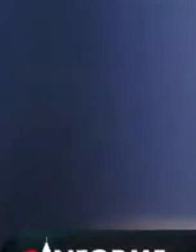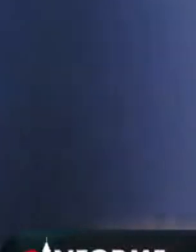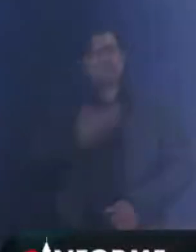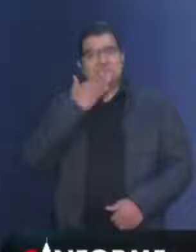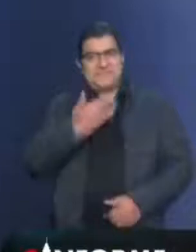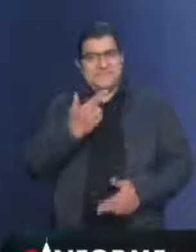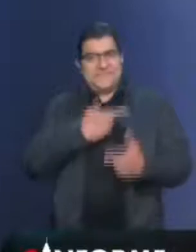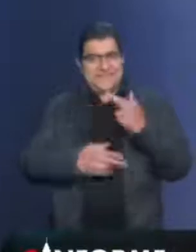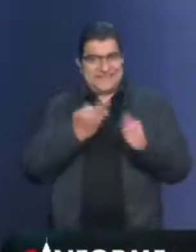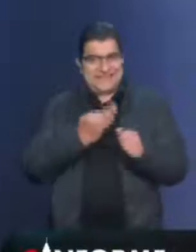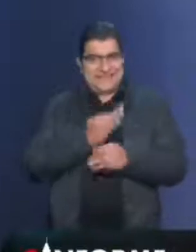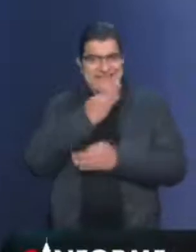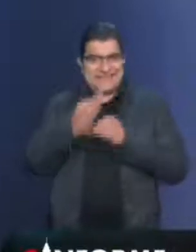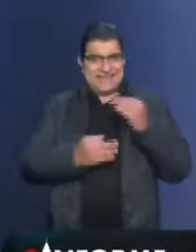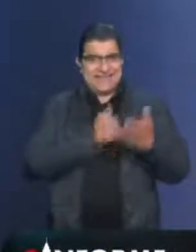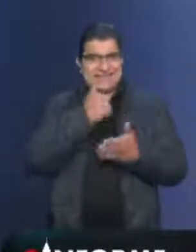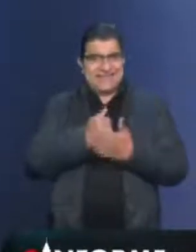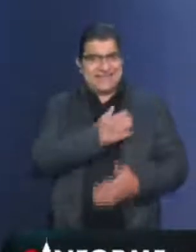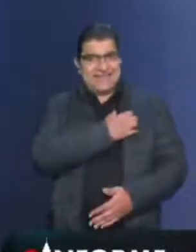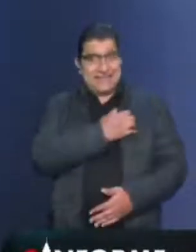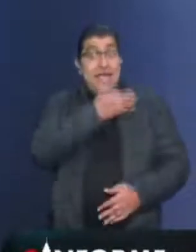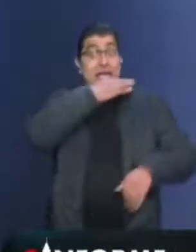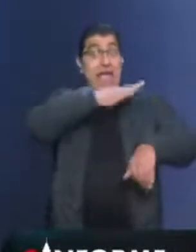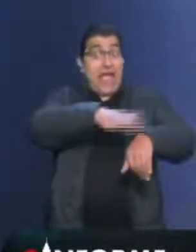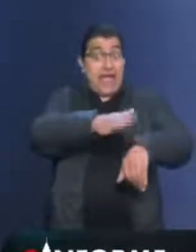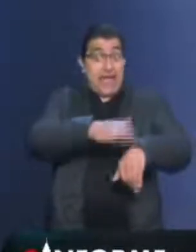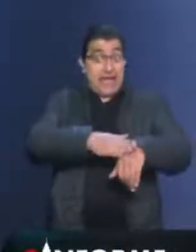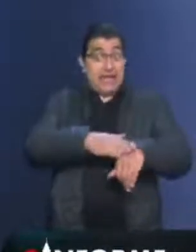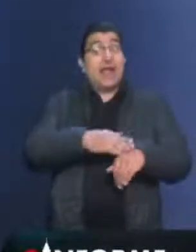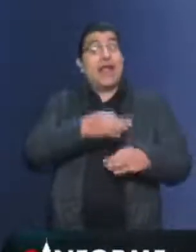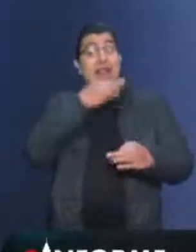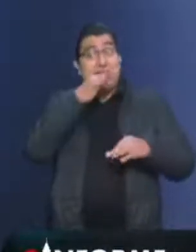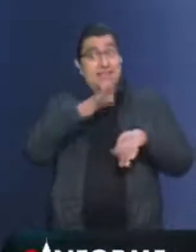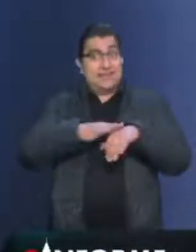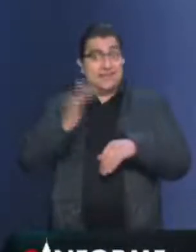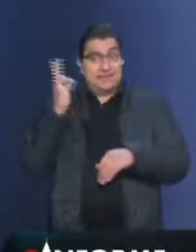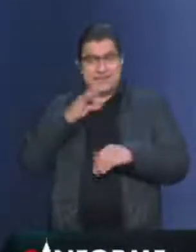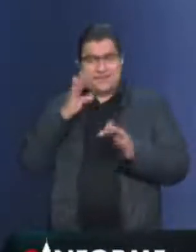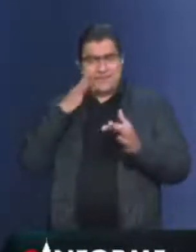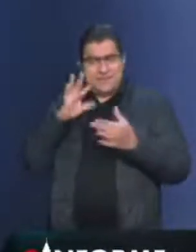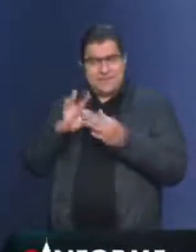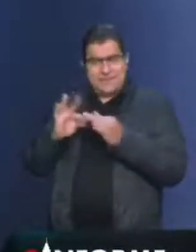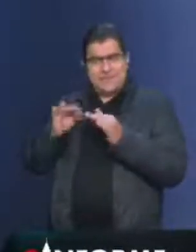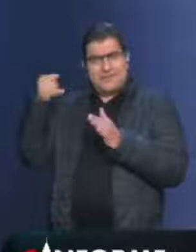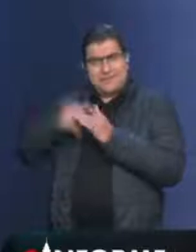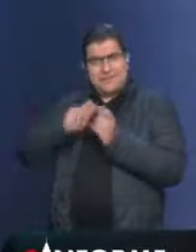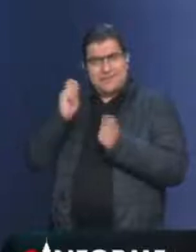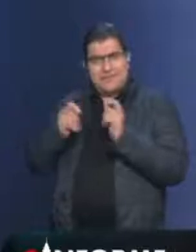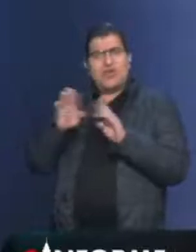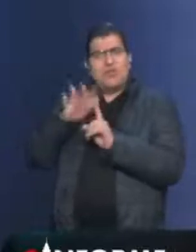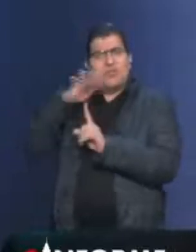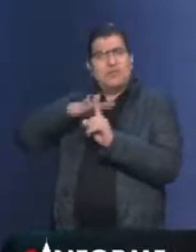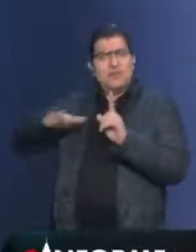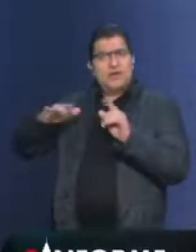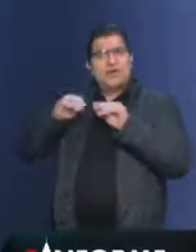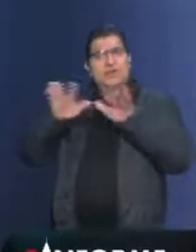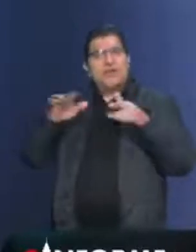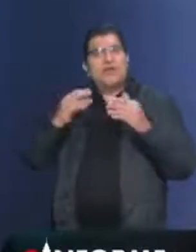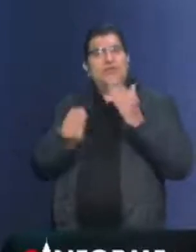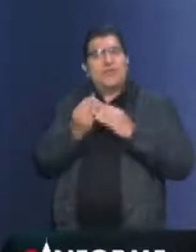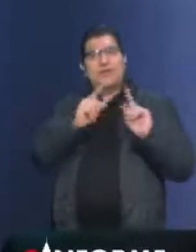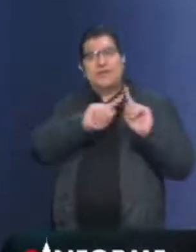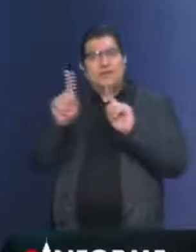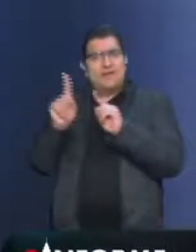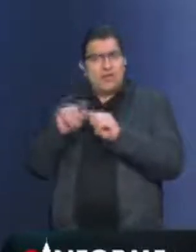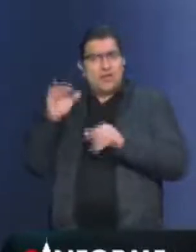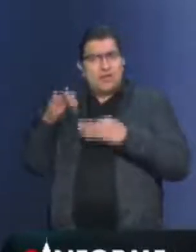Ya estamos de regreso en Informe Capital y es jueves de Alerta Fake con Alberto Escorche y Miguel Elorza. Con ellos vamos a hacer un análisis sobre cómo se movieron en las redes las